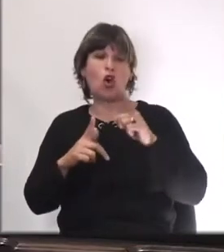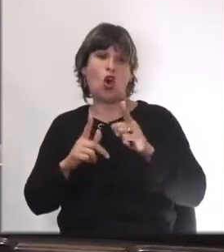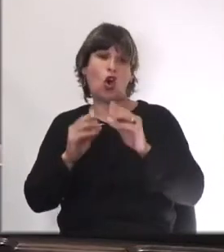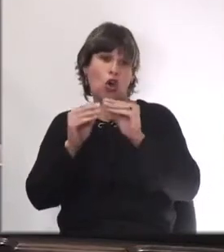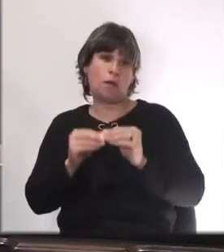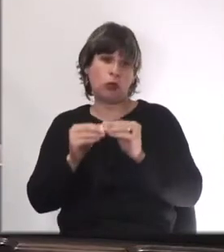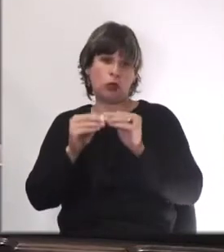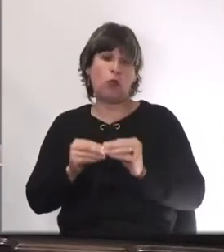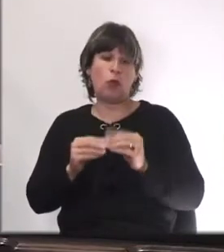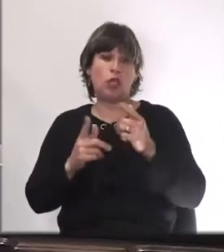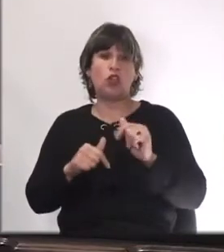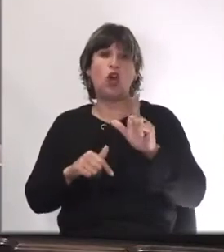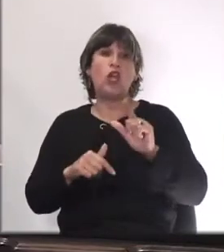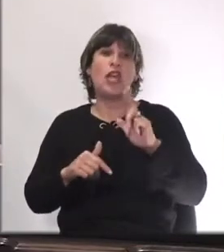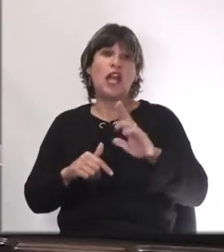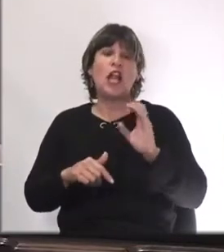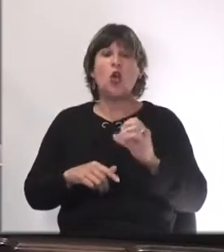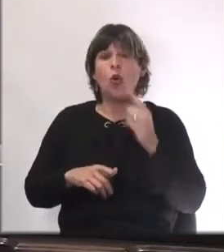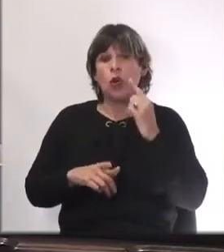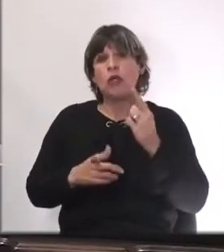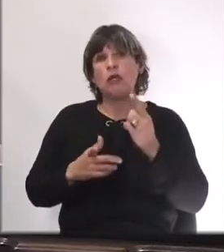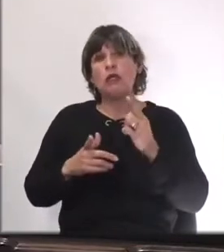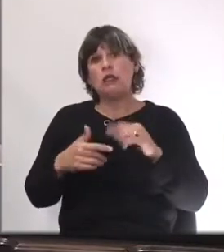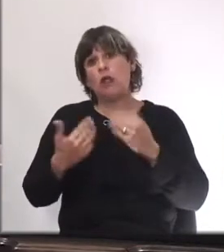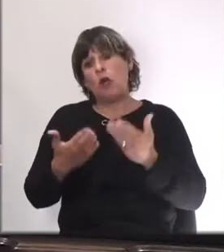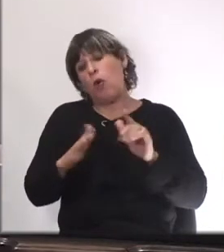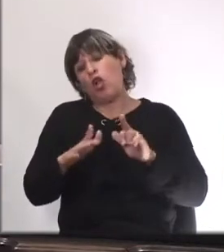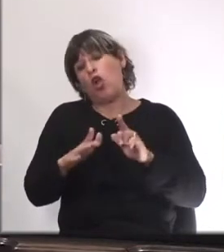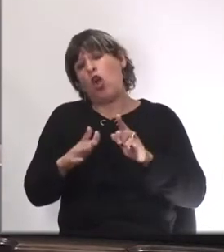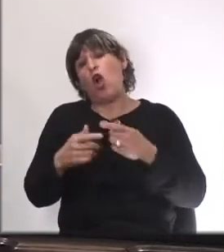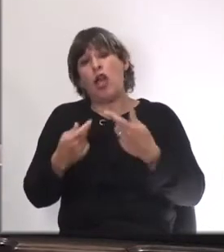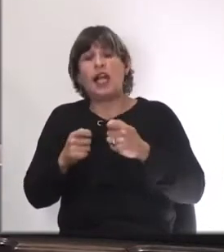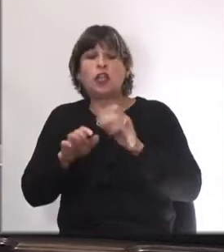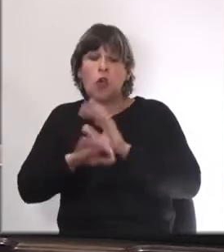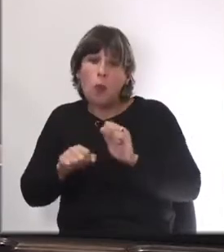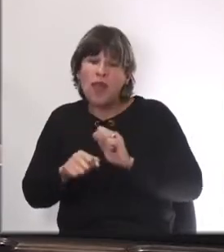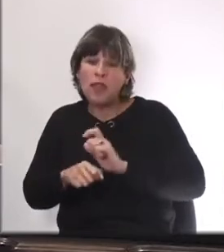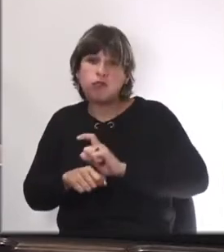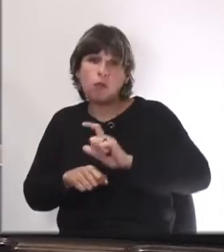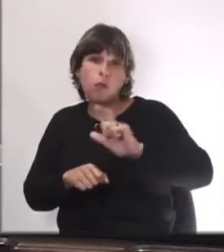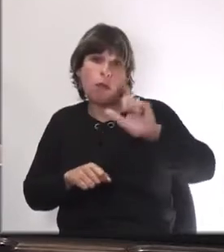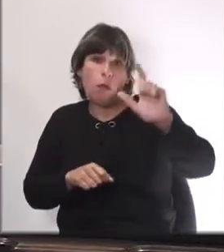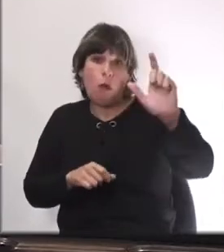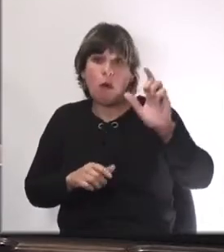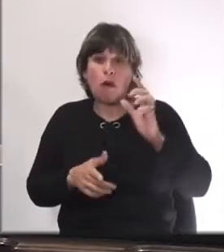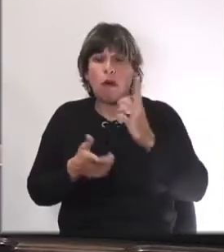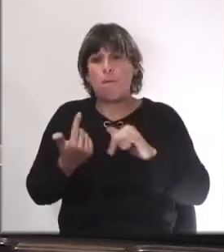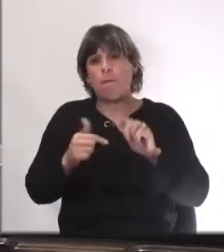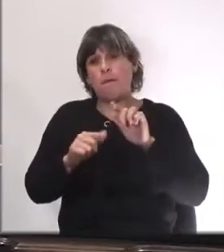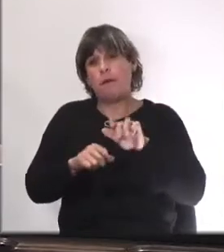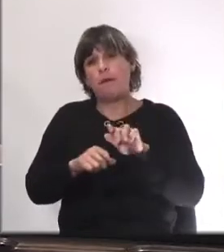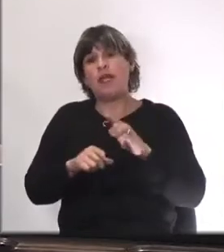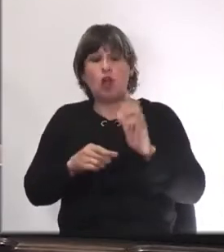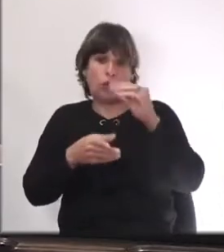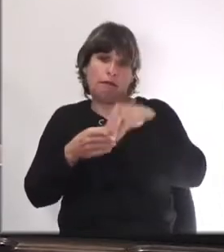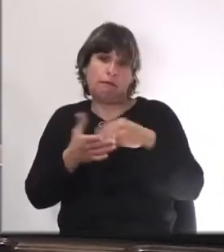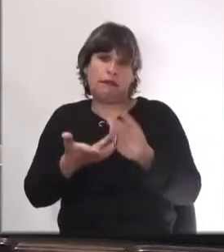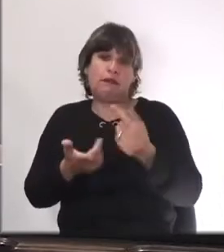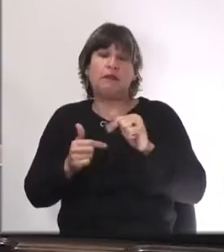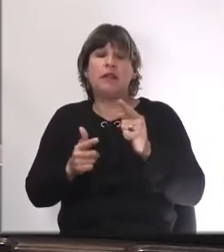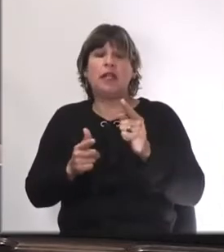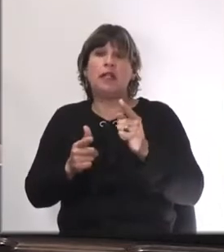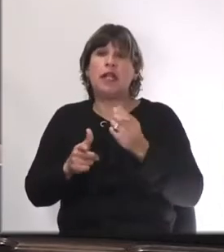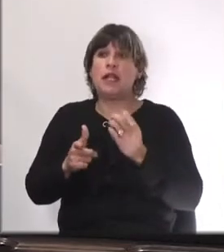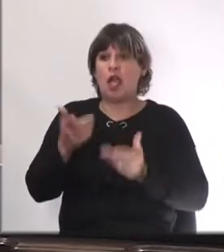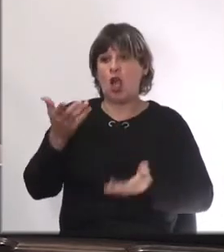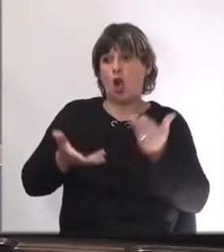y de la LUC, de la regla fiscal, bueno, el gasto puede crecer en una determinada pendiente que tiene que ver con cómo crece la